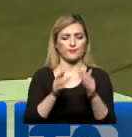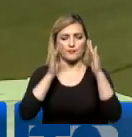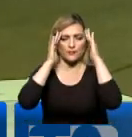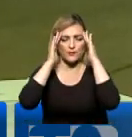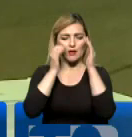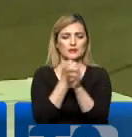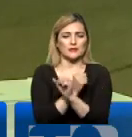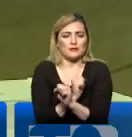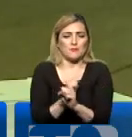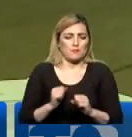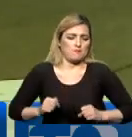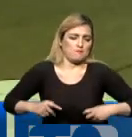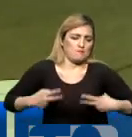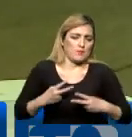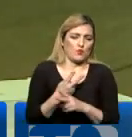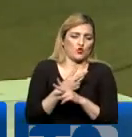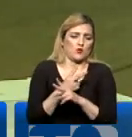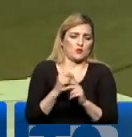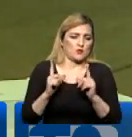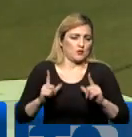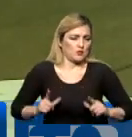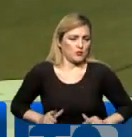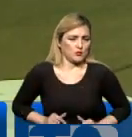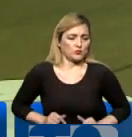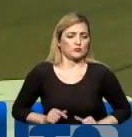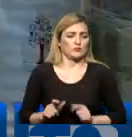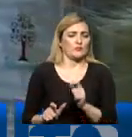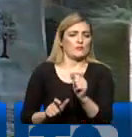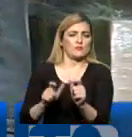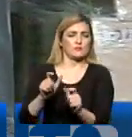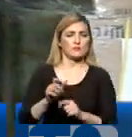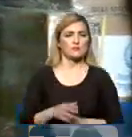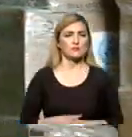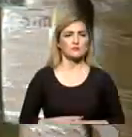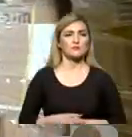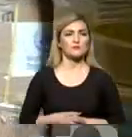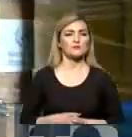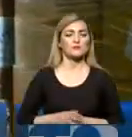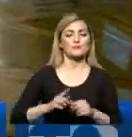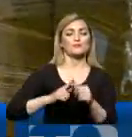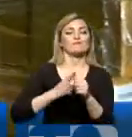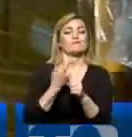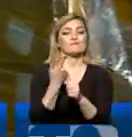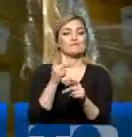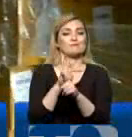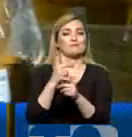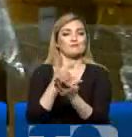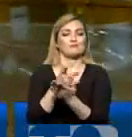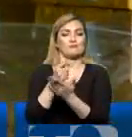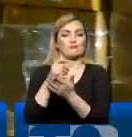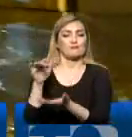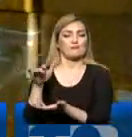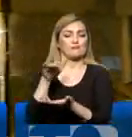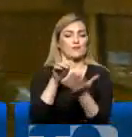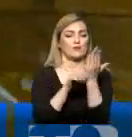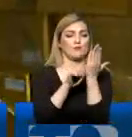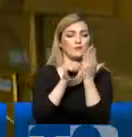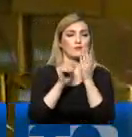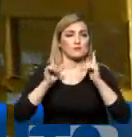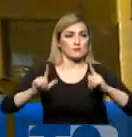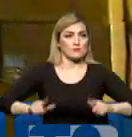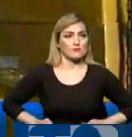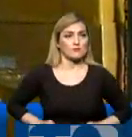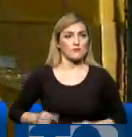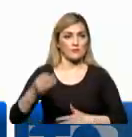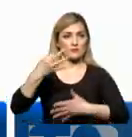salvar la vida y proteger la salud de nuestros conciudadanos. Esta es la primera parte de la adquisición que realizó el Ministerio de Salud,